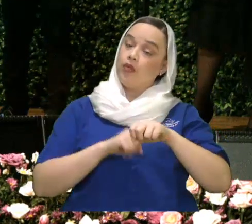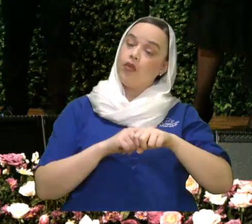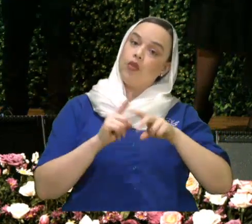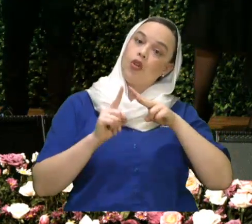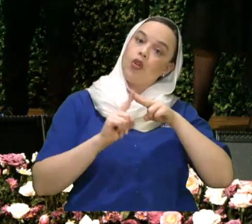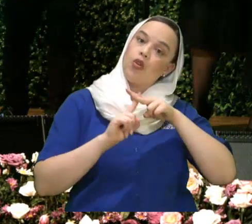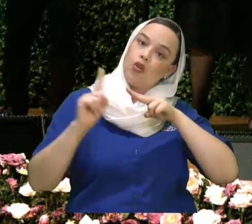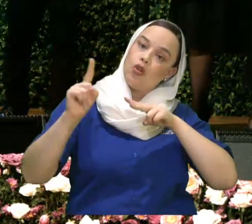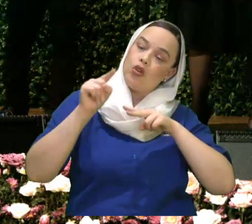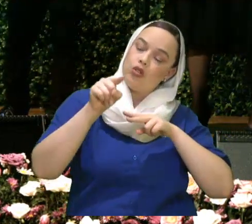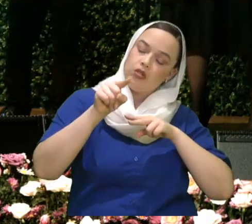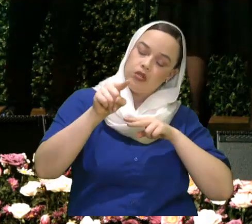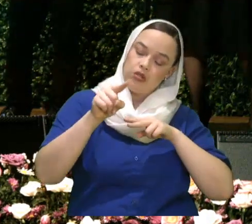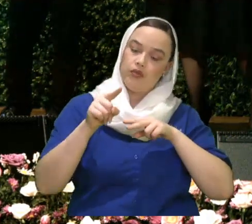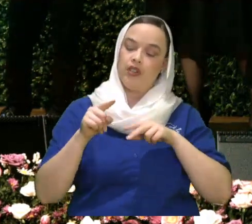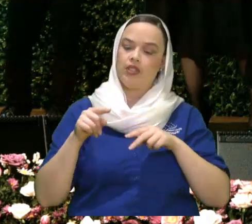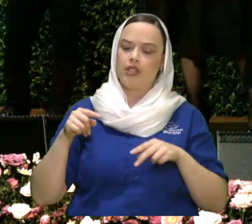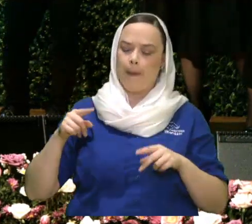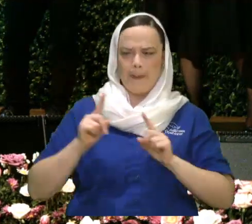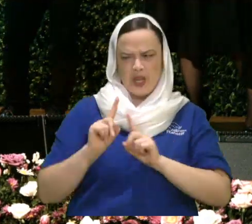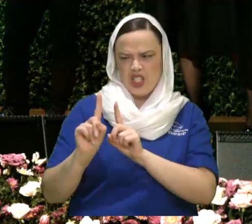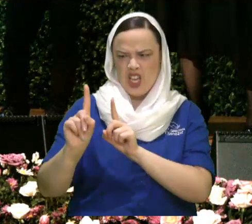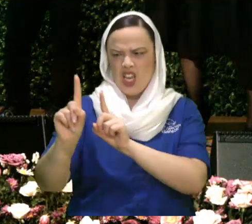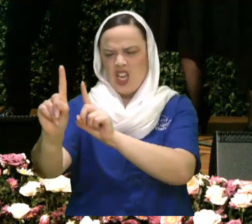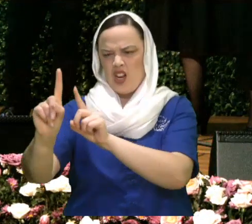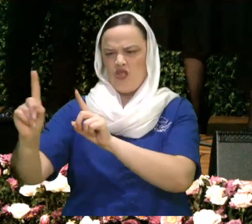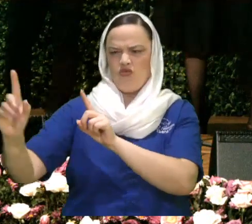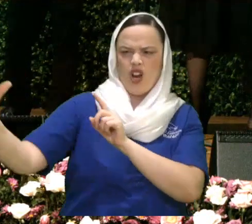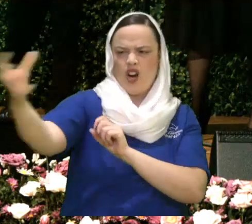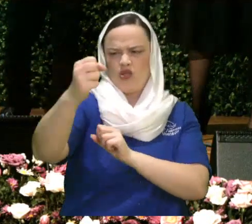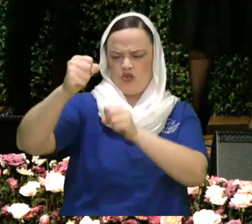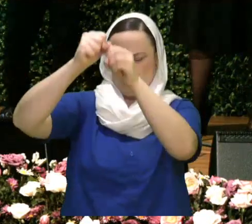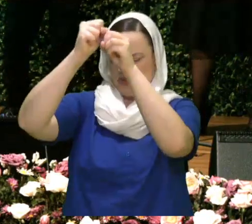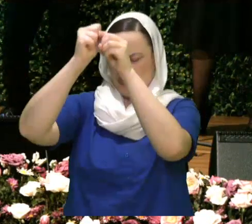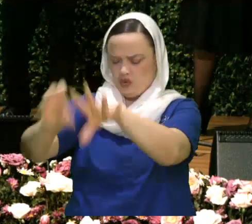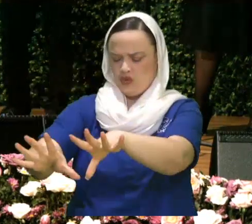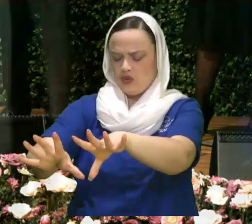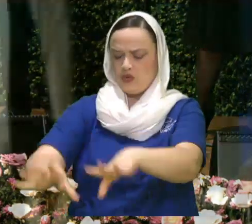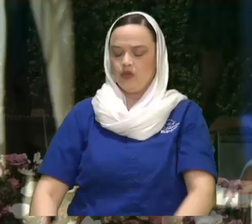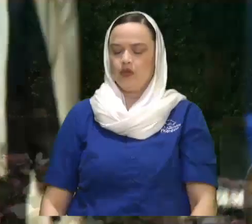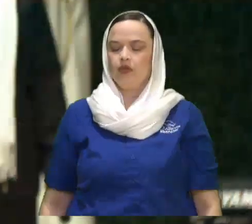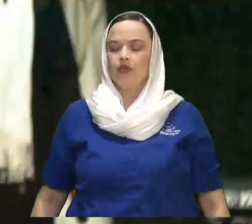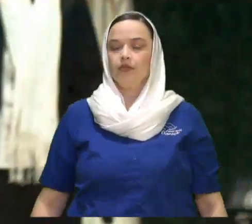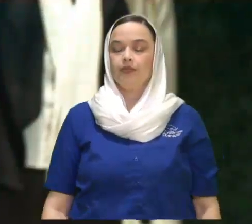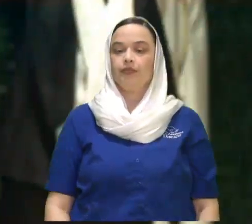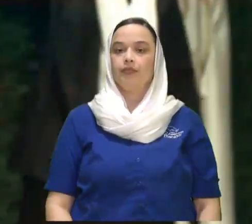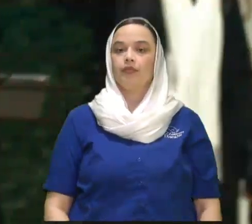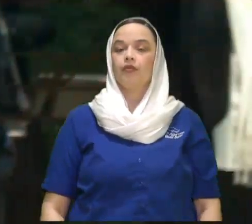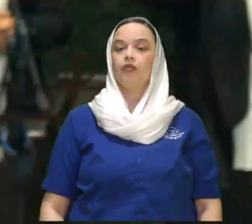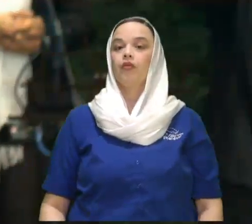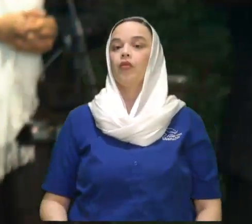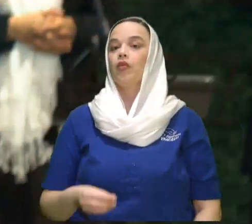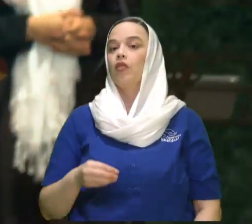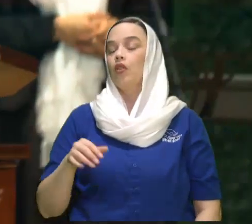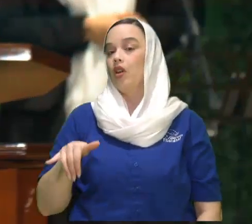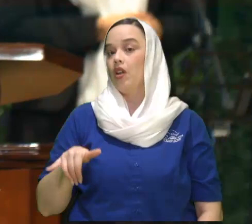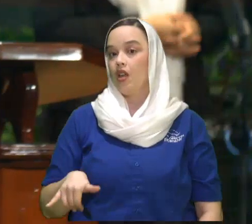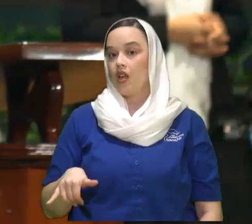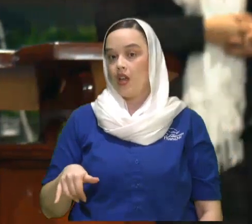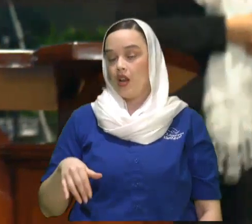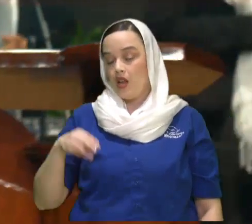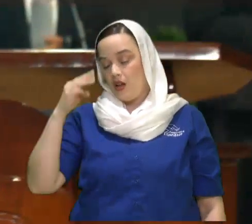vas a perseguir lo pasa destrozar los vas a destruir no quedará memoria de ellos